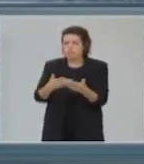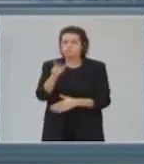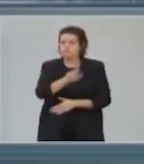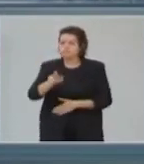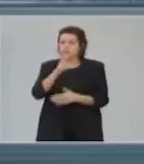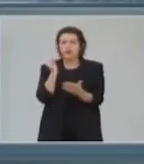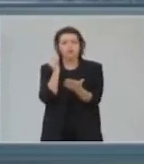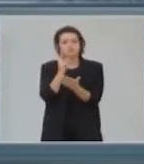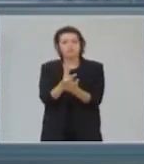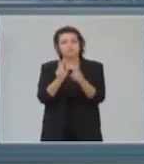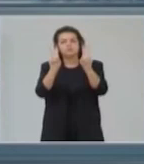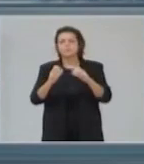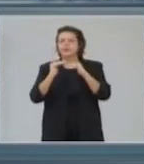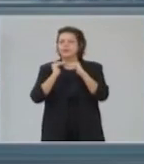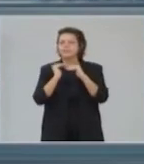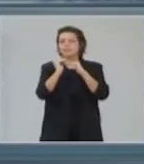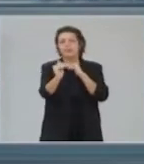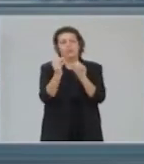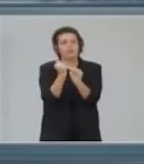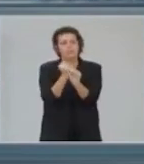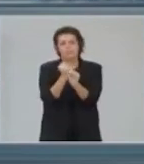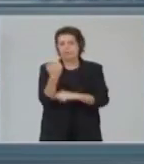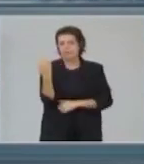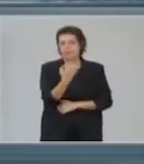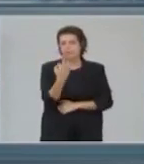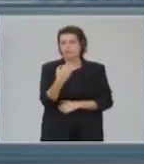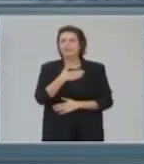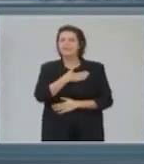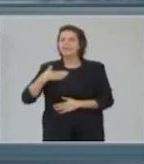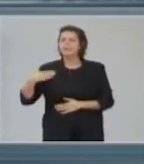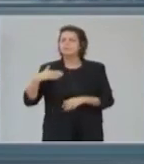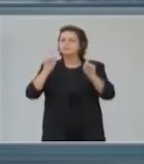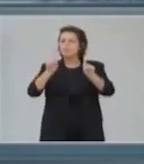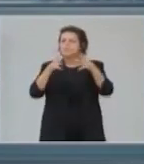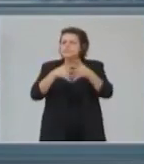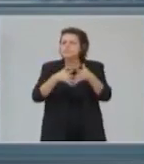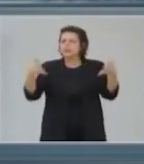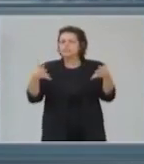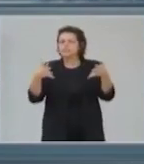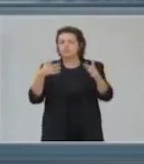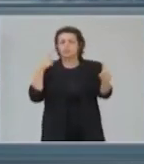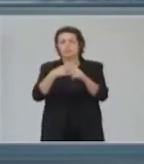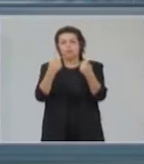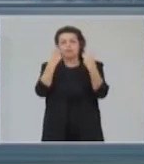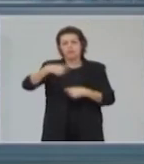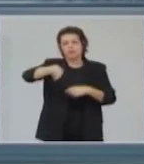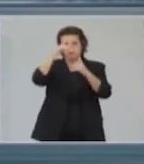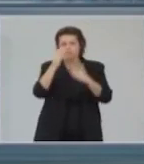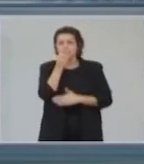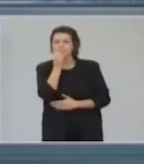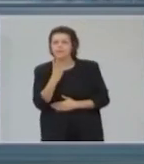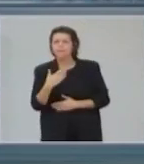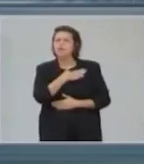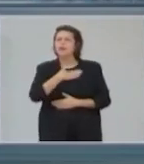apostamos por la estabilización en el empleo. Queremos más docentes para atender al alumnado, pero queremos,